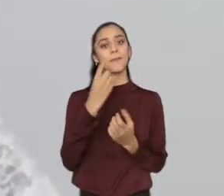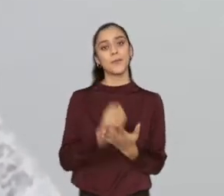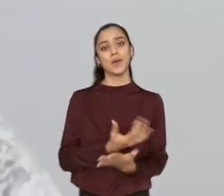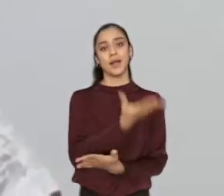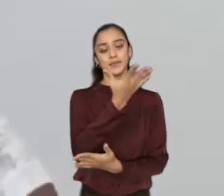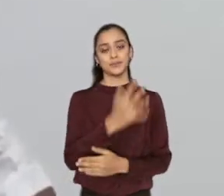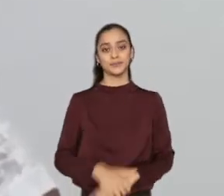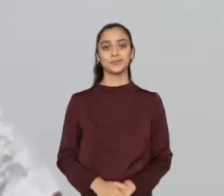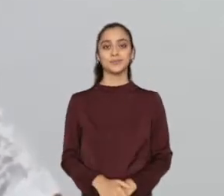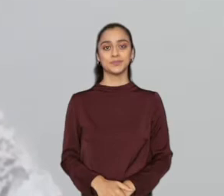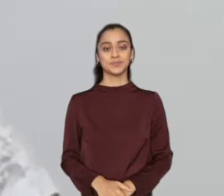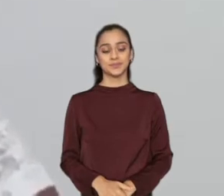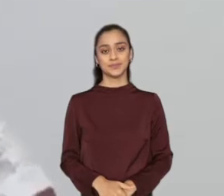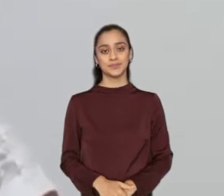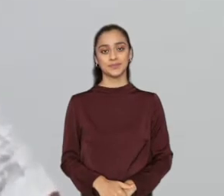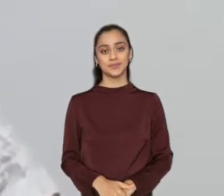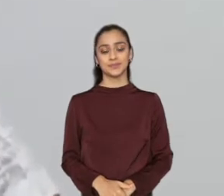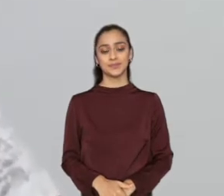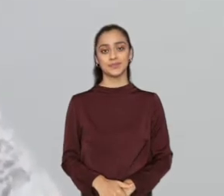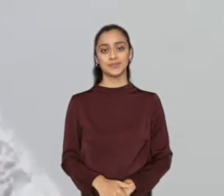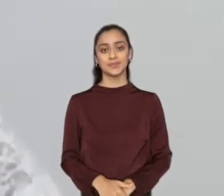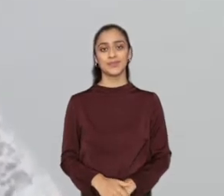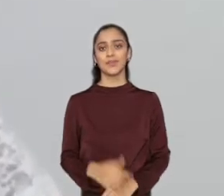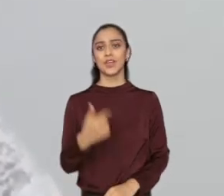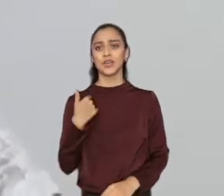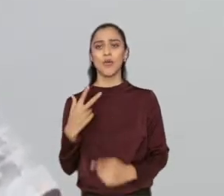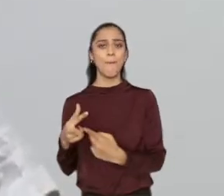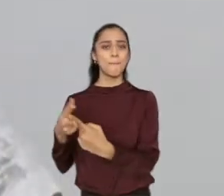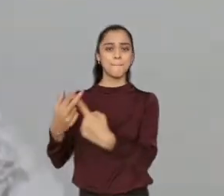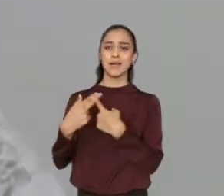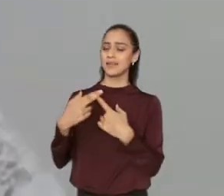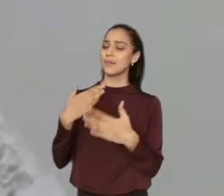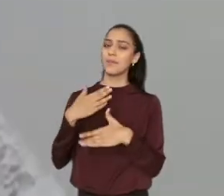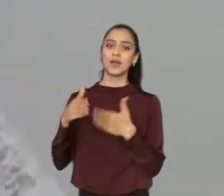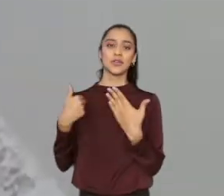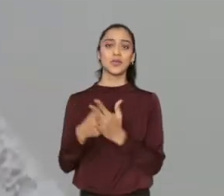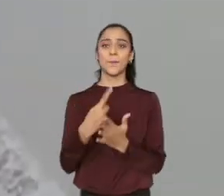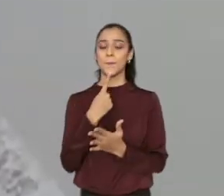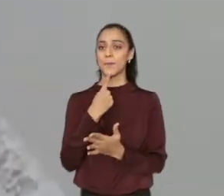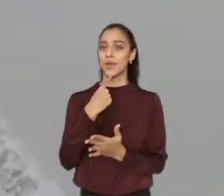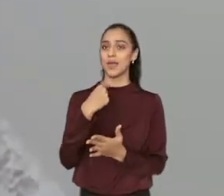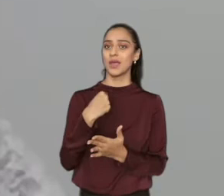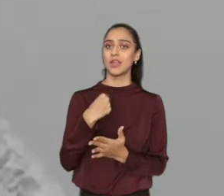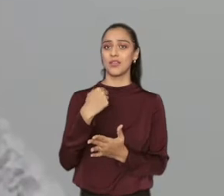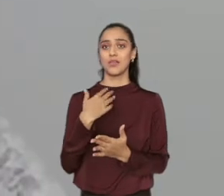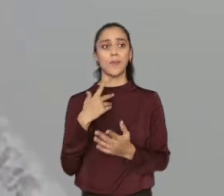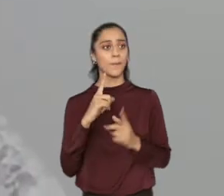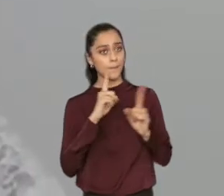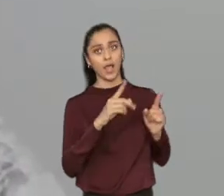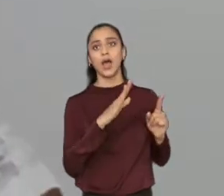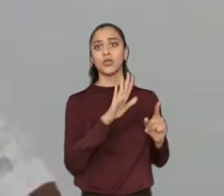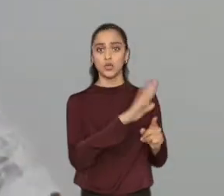Y, ¿sabes? Fui a pedir un préstamo y todo eso Pero me dijeron que fuera donde mi